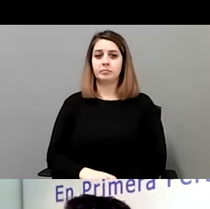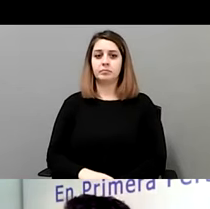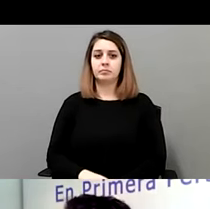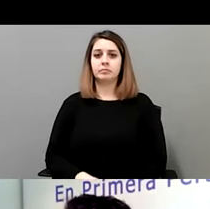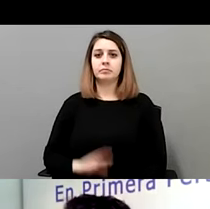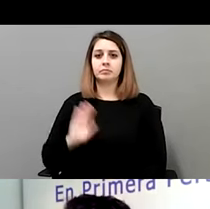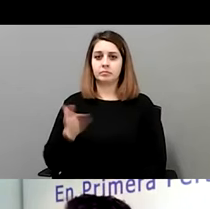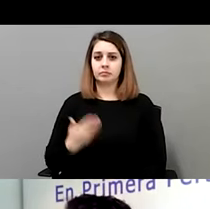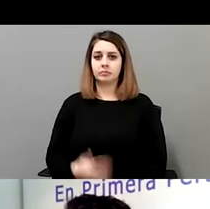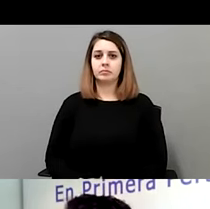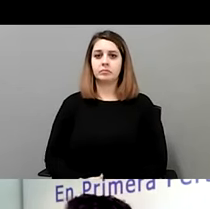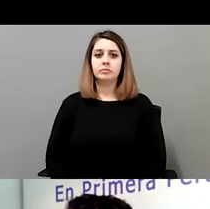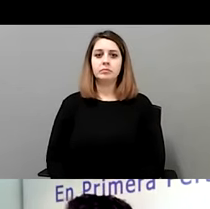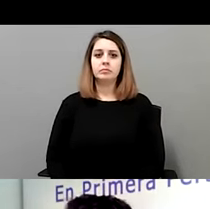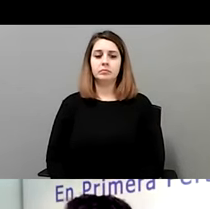Siguiente.